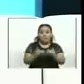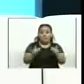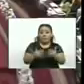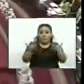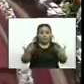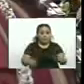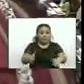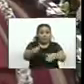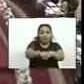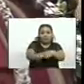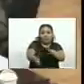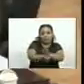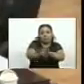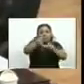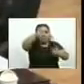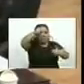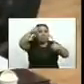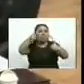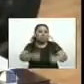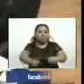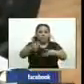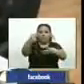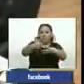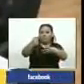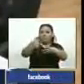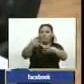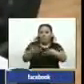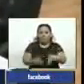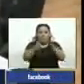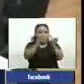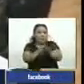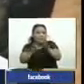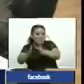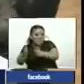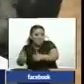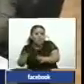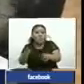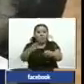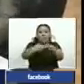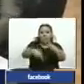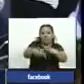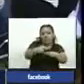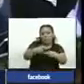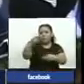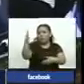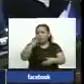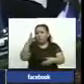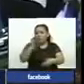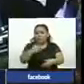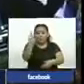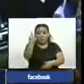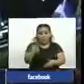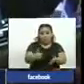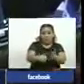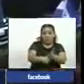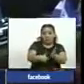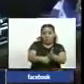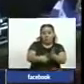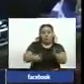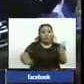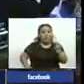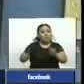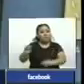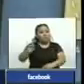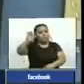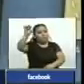Legislativa aprobara la Ley de Gestión Integral de Residuos y Reciclaje, el alcalde de San Salvador, Ernesto Mason, calificó